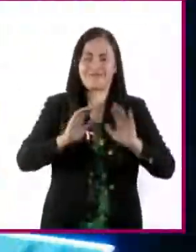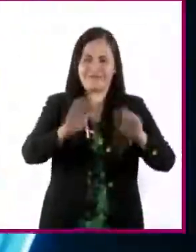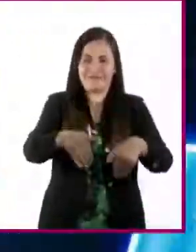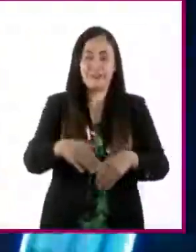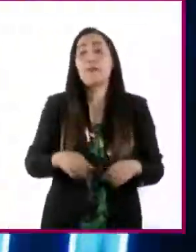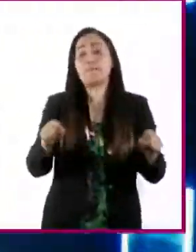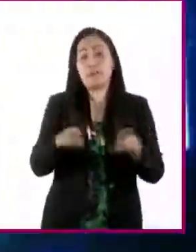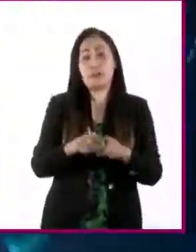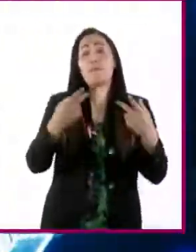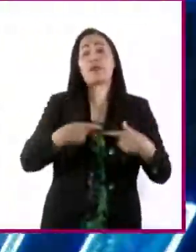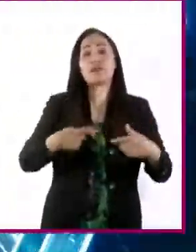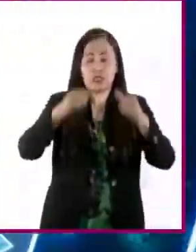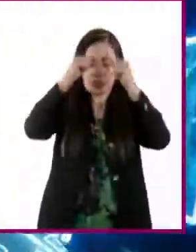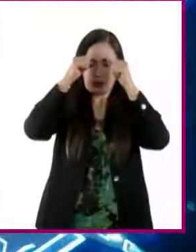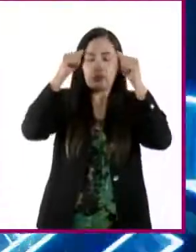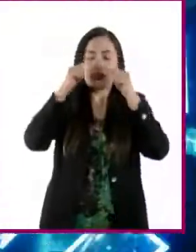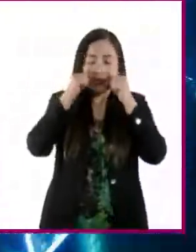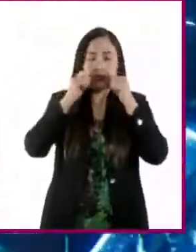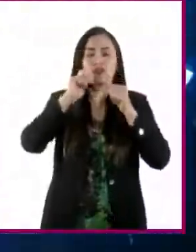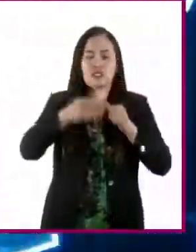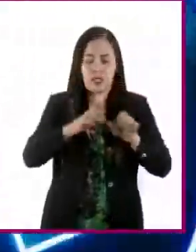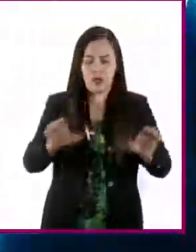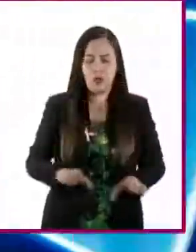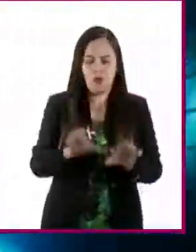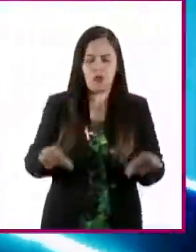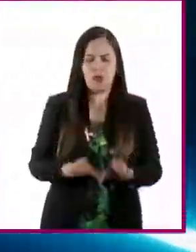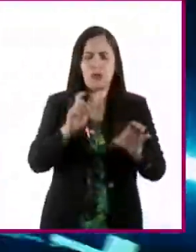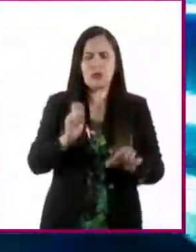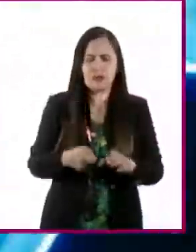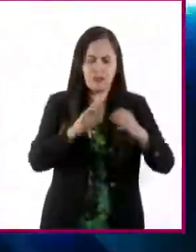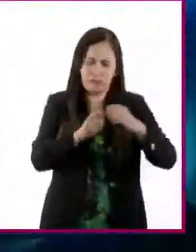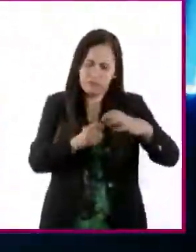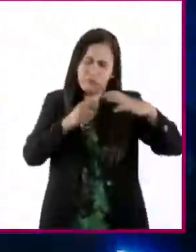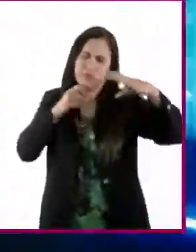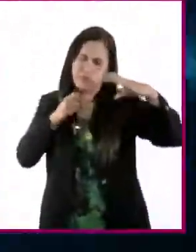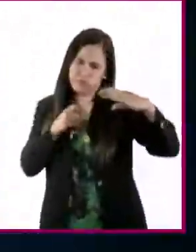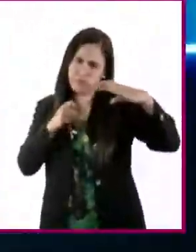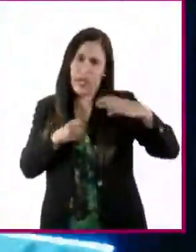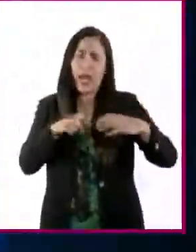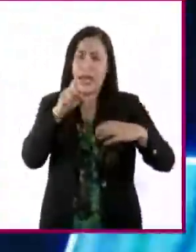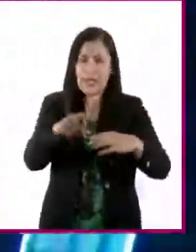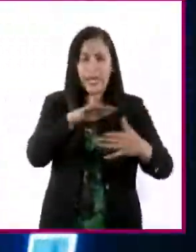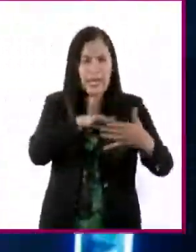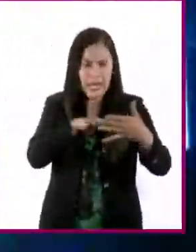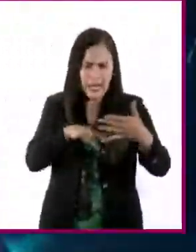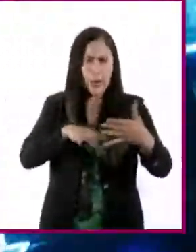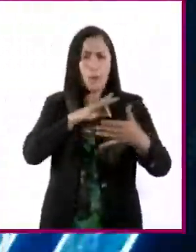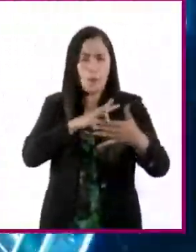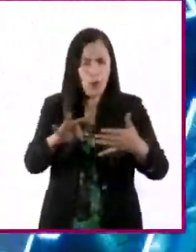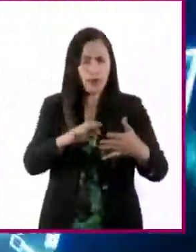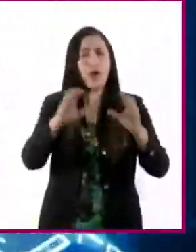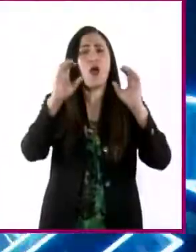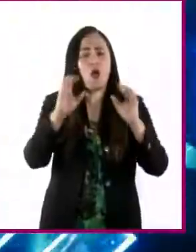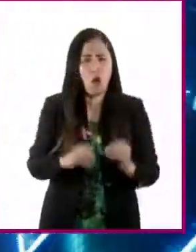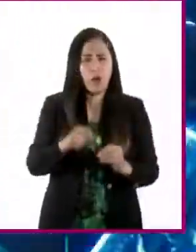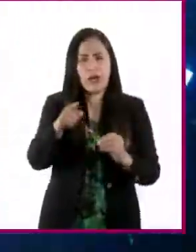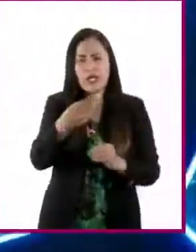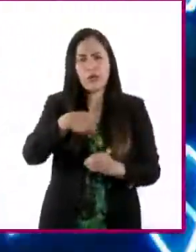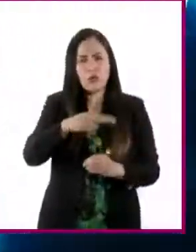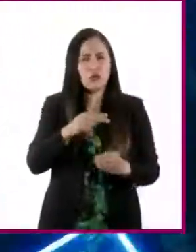para acá, la tecnología y los contenidos digitales se están adaptando a las necesidades de las personas con discapacidad. Las tecnologías de información y comunicación